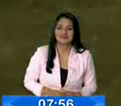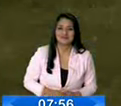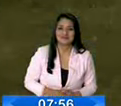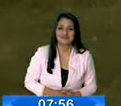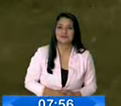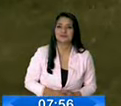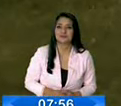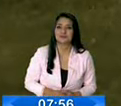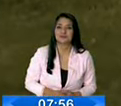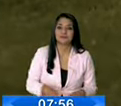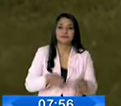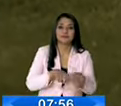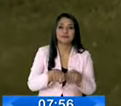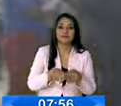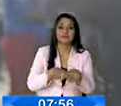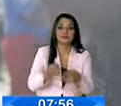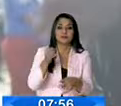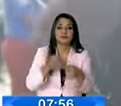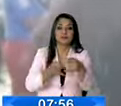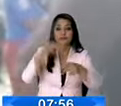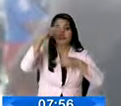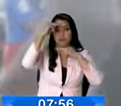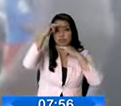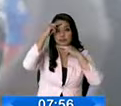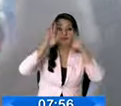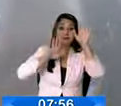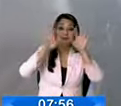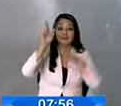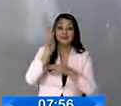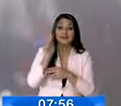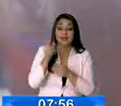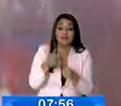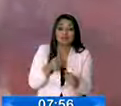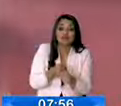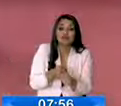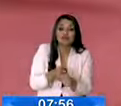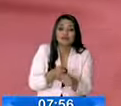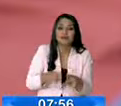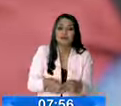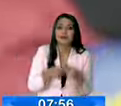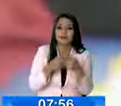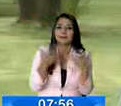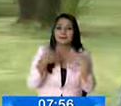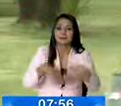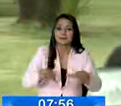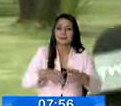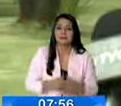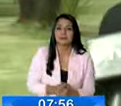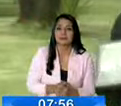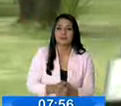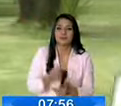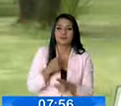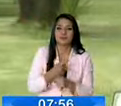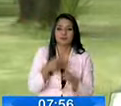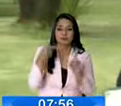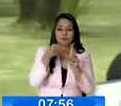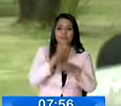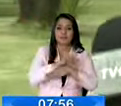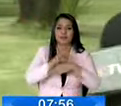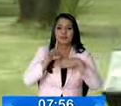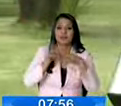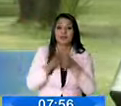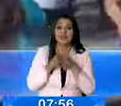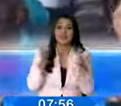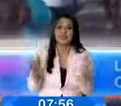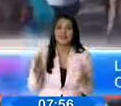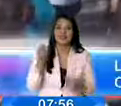La carrera Quito Últimas Noticias 15K está a pocas semanas de que se desarrolle y Pablo González, director general de la